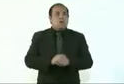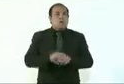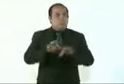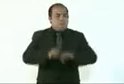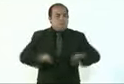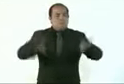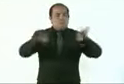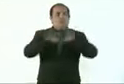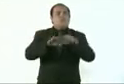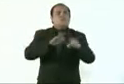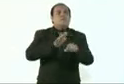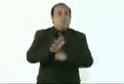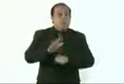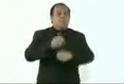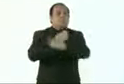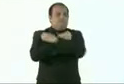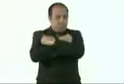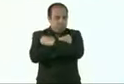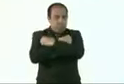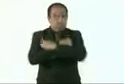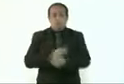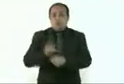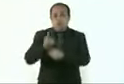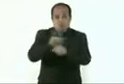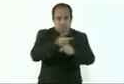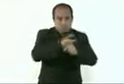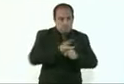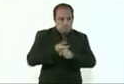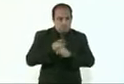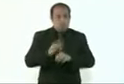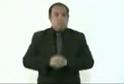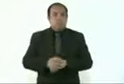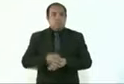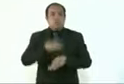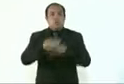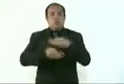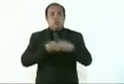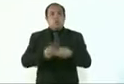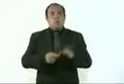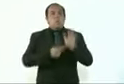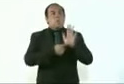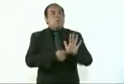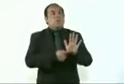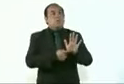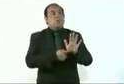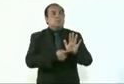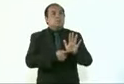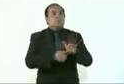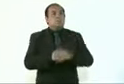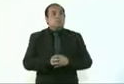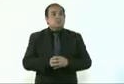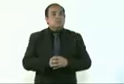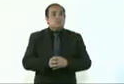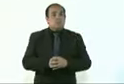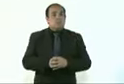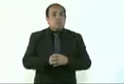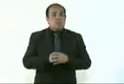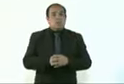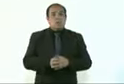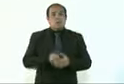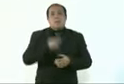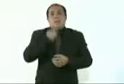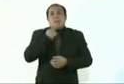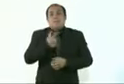que es la educación. Entonces, sí, el llamado es que toda la evidencia nos muestra que es infinitamente más conveniente